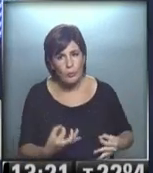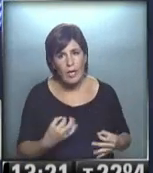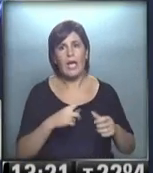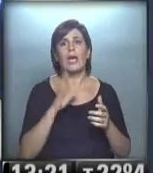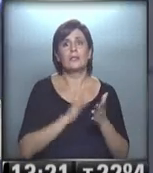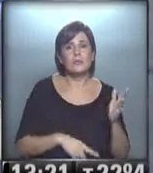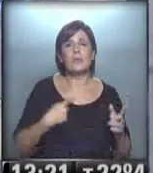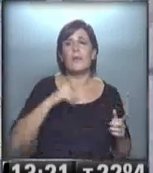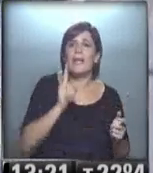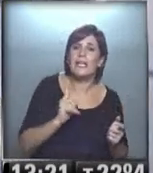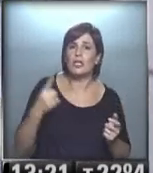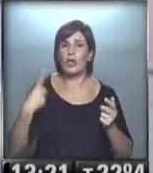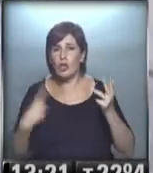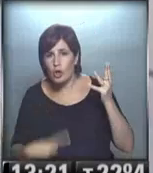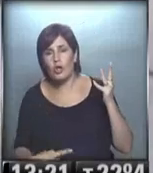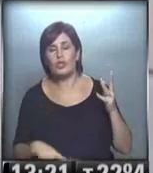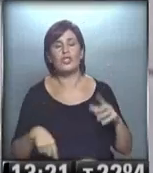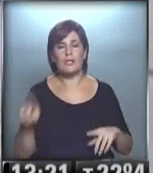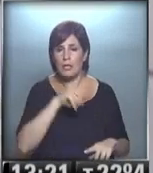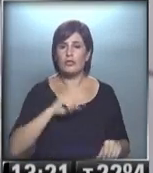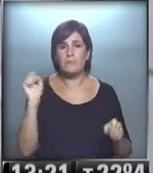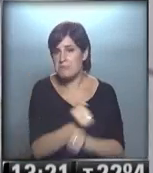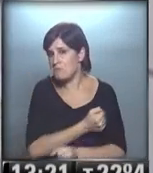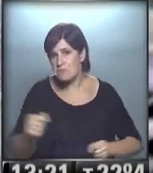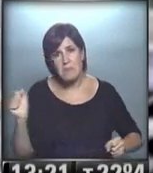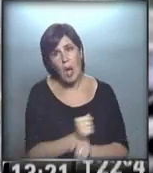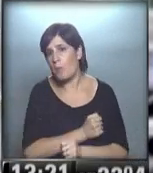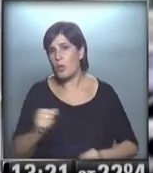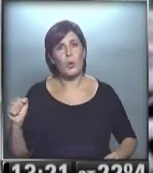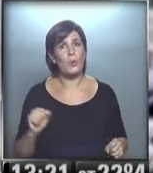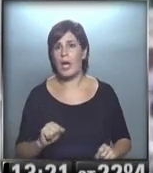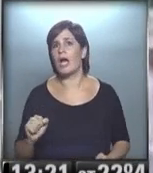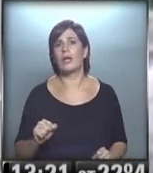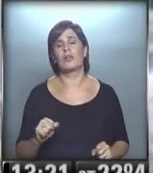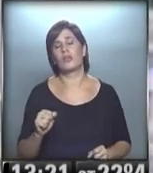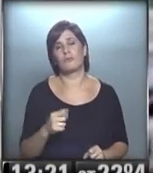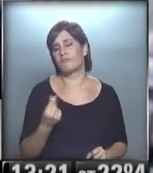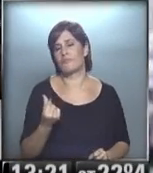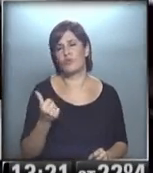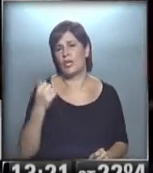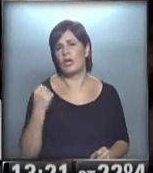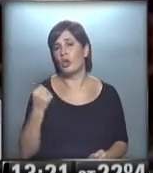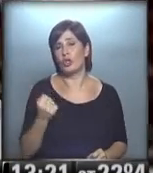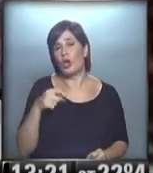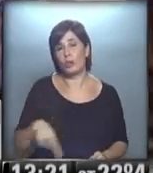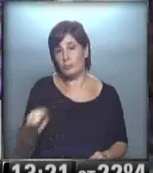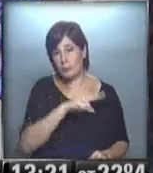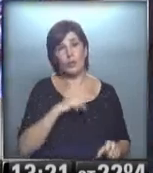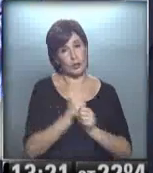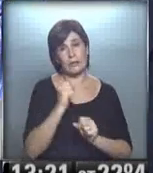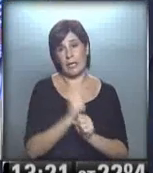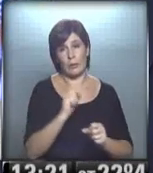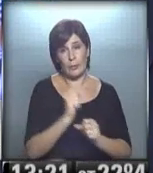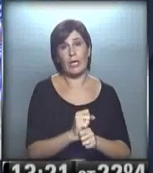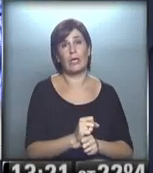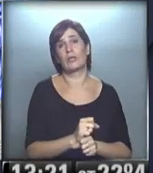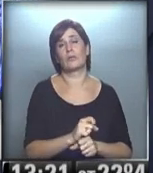trabajo validaron a través de una prima muy económica de mitad de precio relacionada con